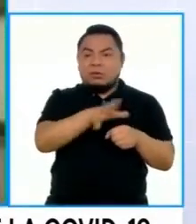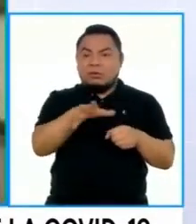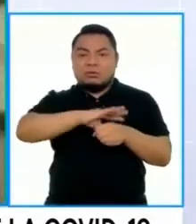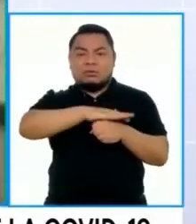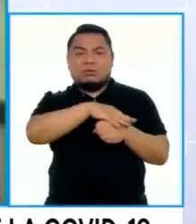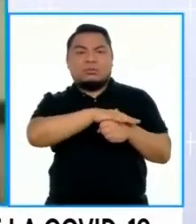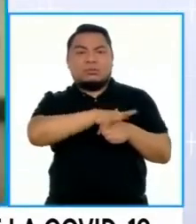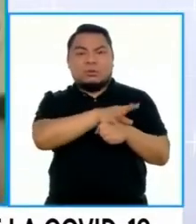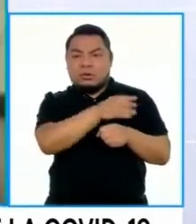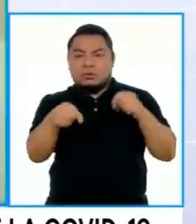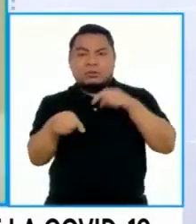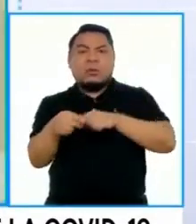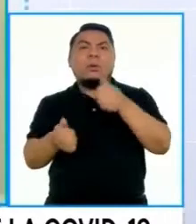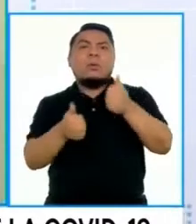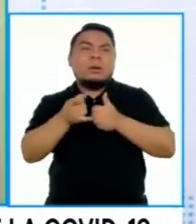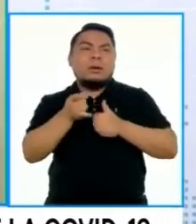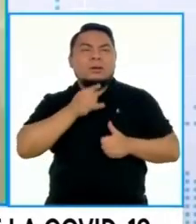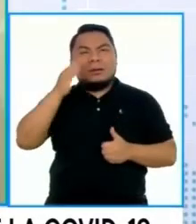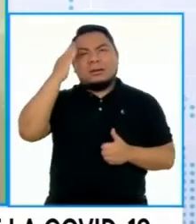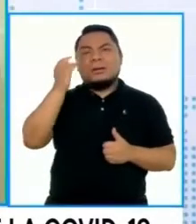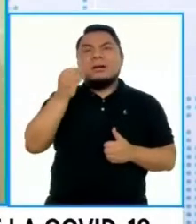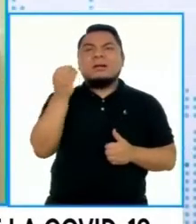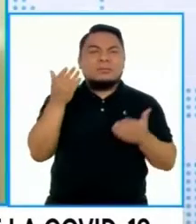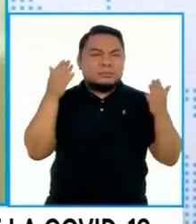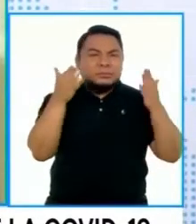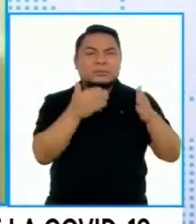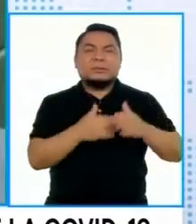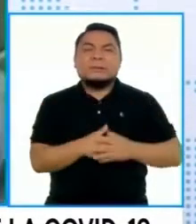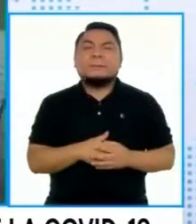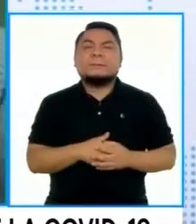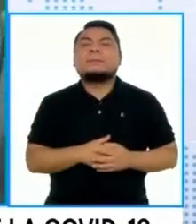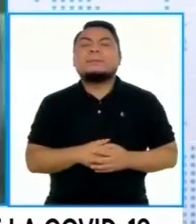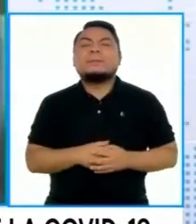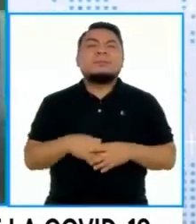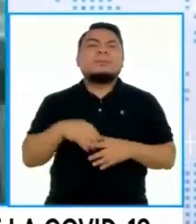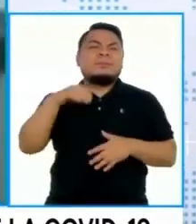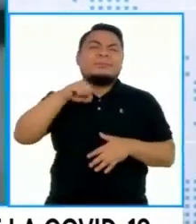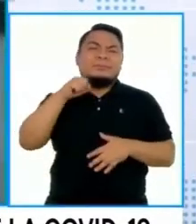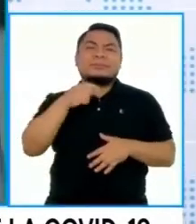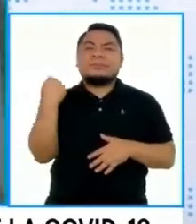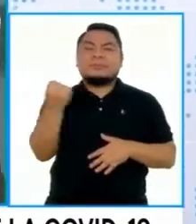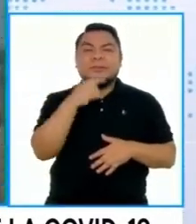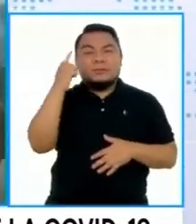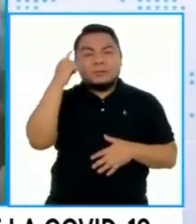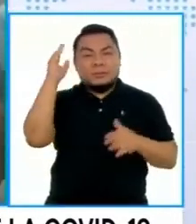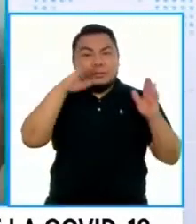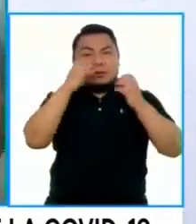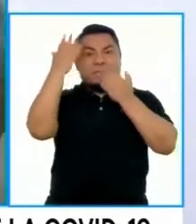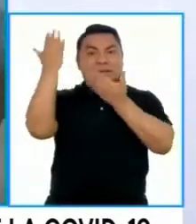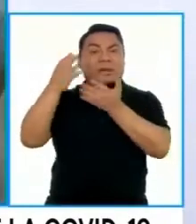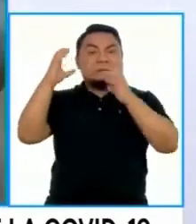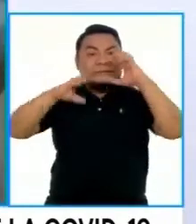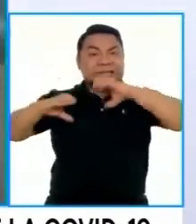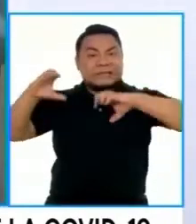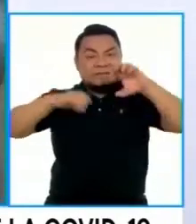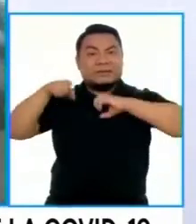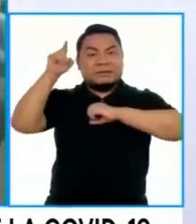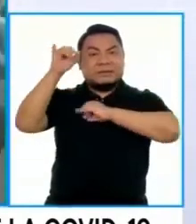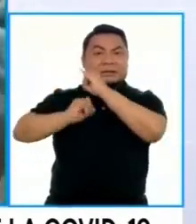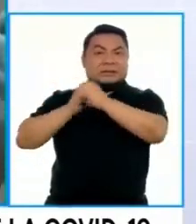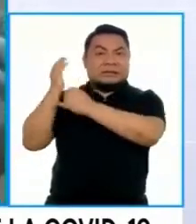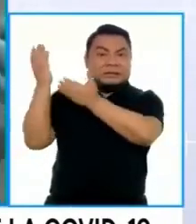tiene otra cepa. Claro, la preocupación en realidad, aparentemente, de acuerdo a la información científica de la